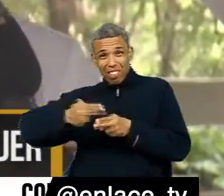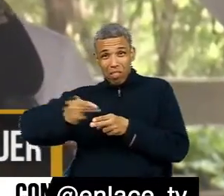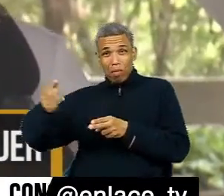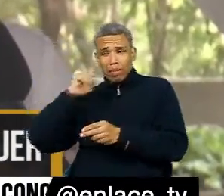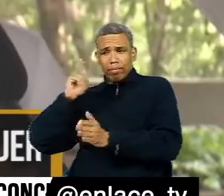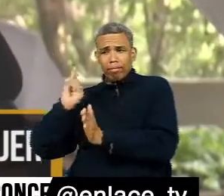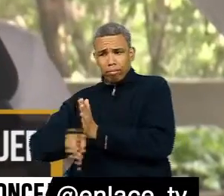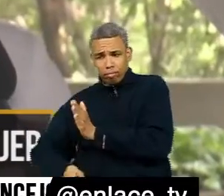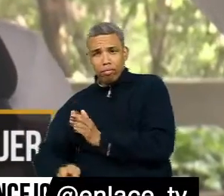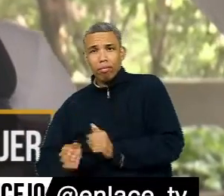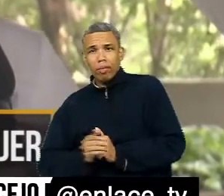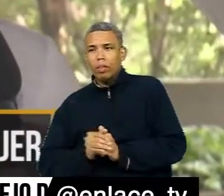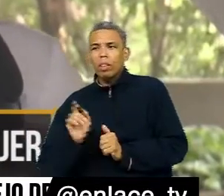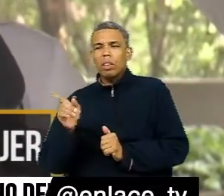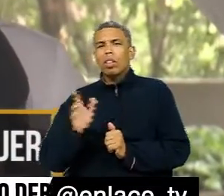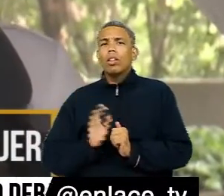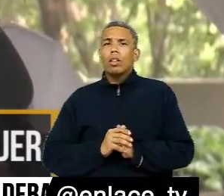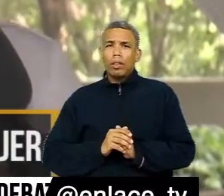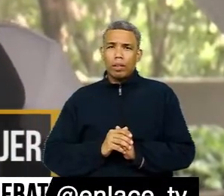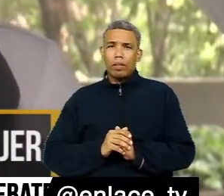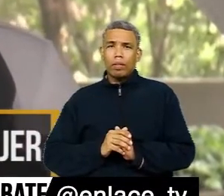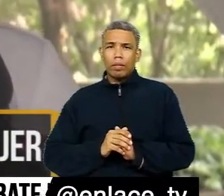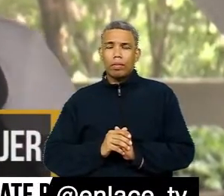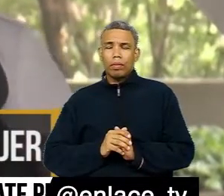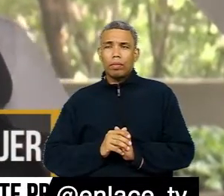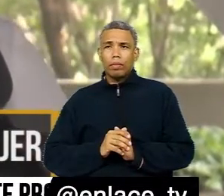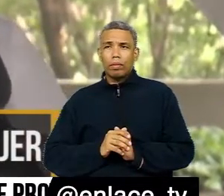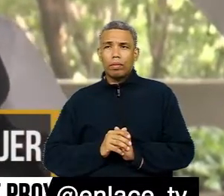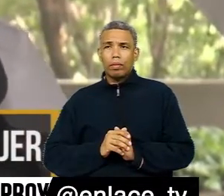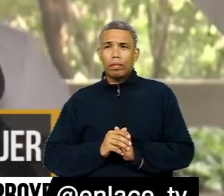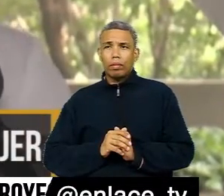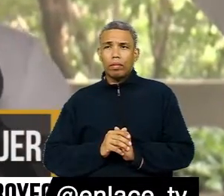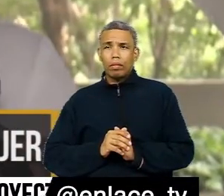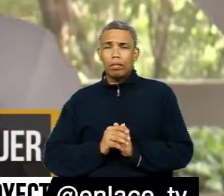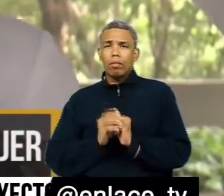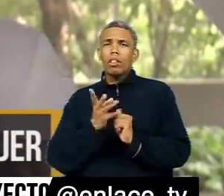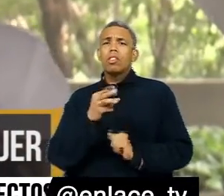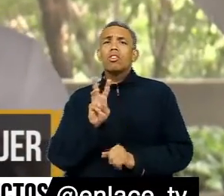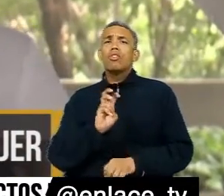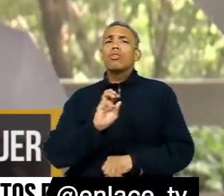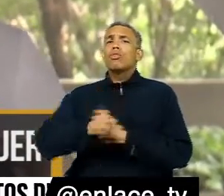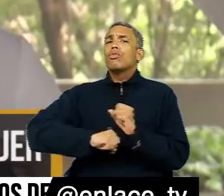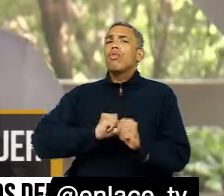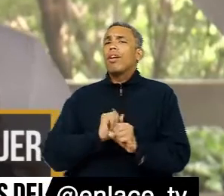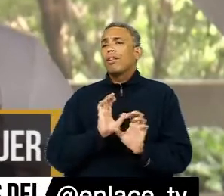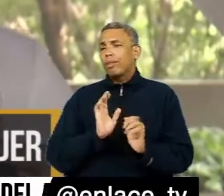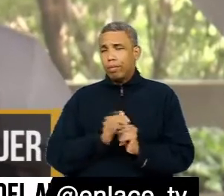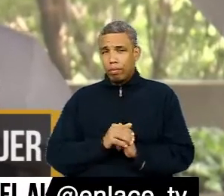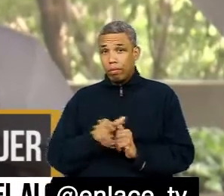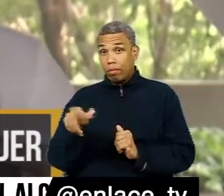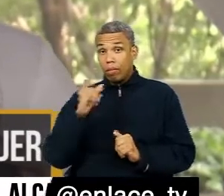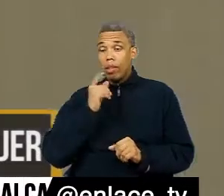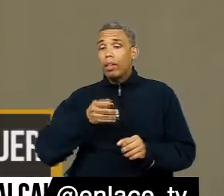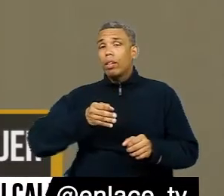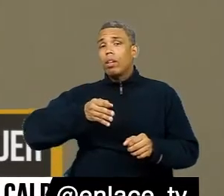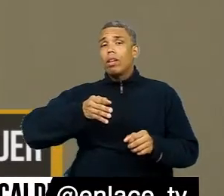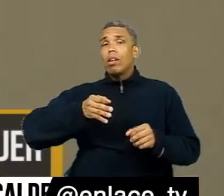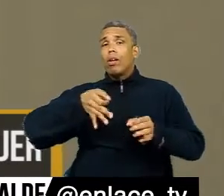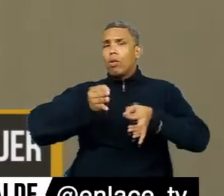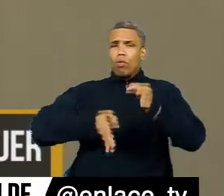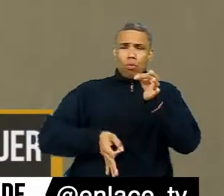Porque la juez debe partir de la mínima a 450 y no puede partir del máximo.